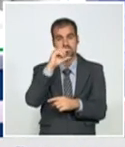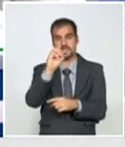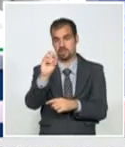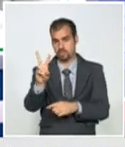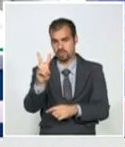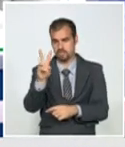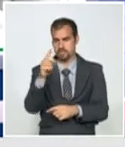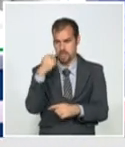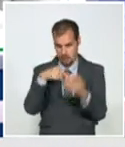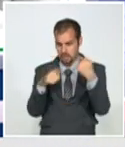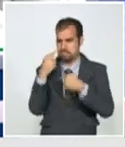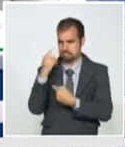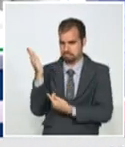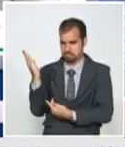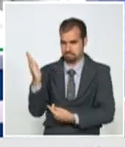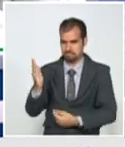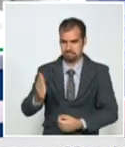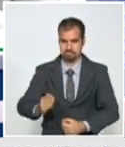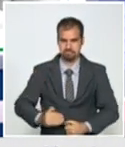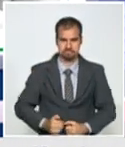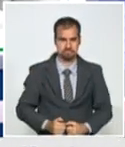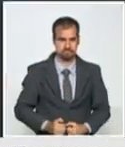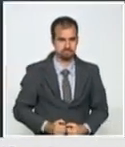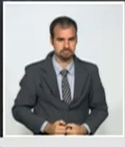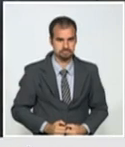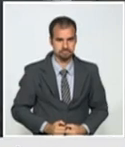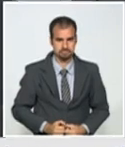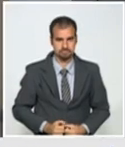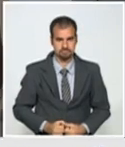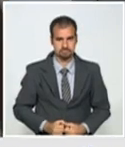retornamos para continuar con esta conferencia de prensa.